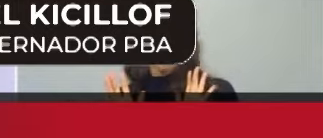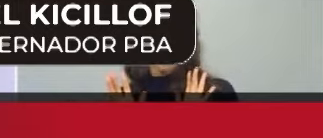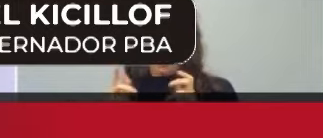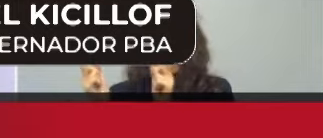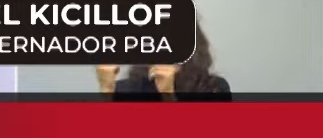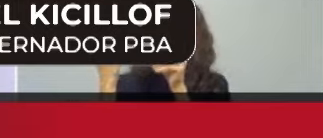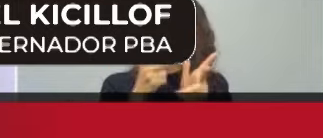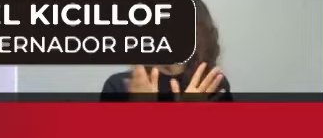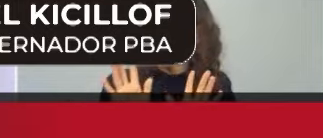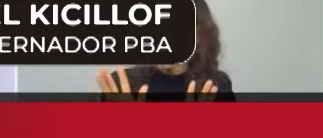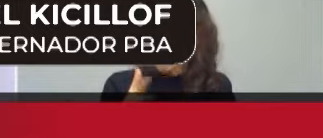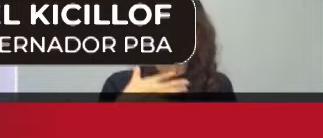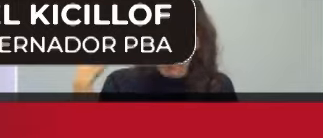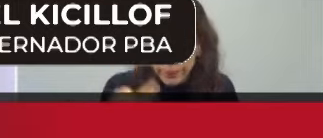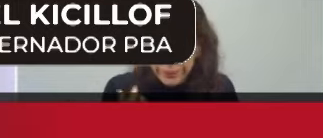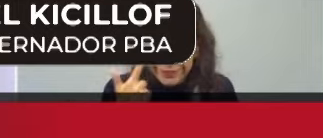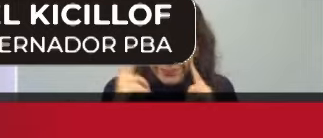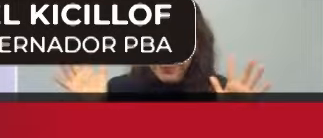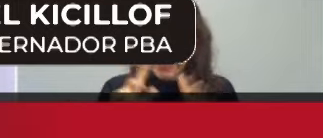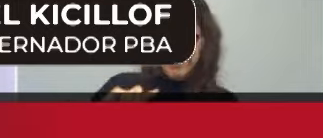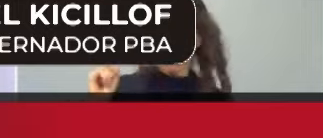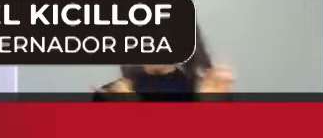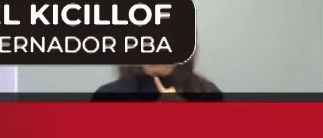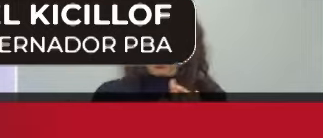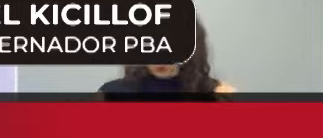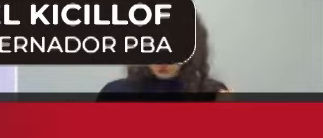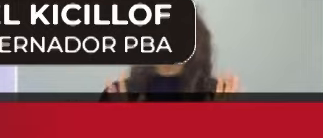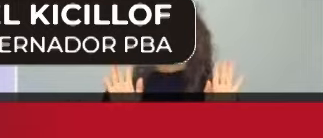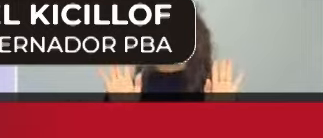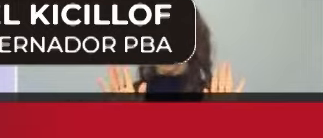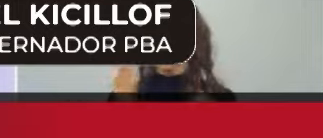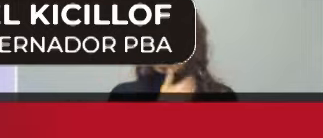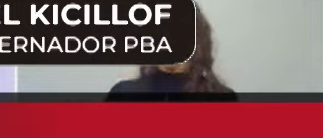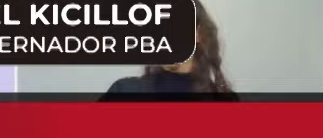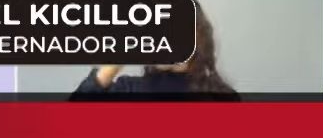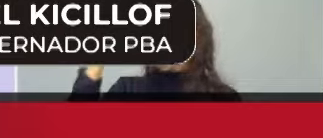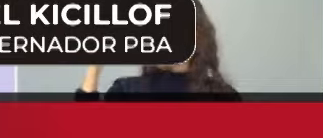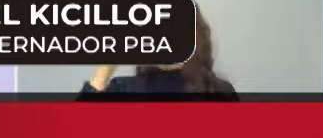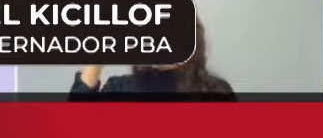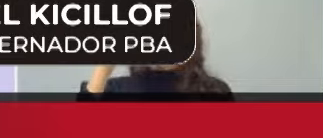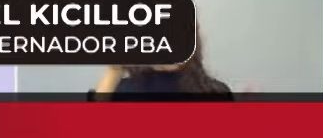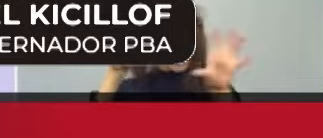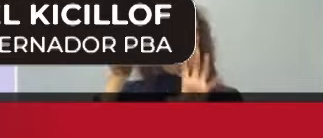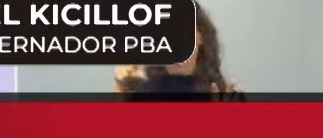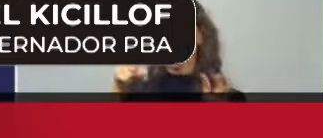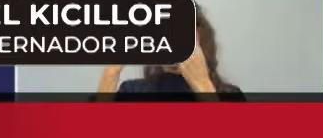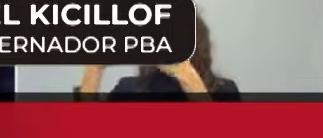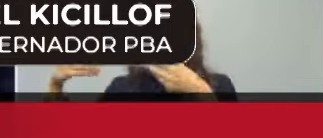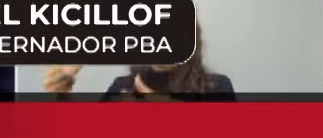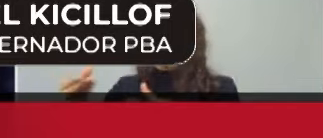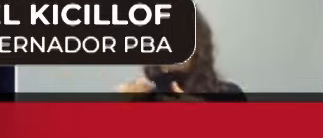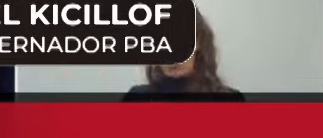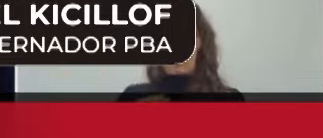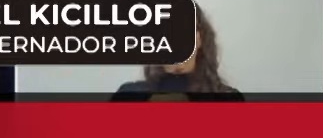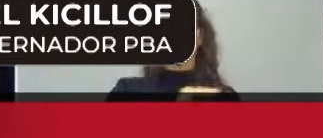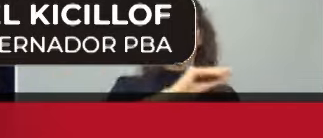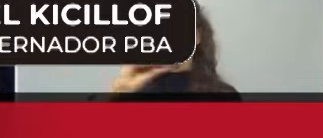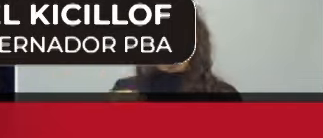realidad. Es cierto que los recursos que recibimos del Gobierno Nacional, las provincias, se dividen en